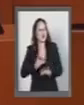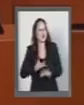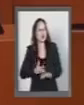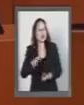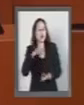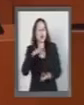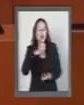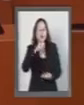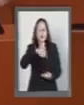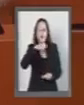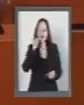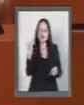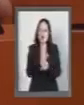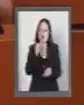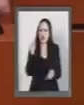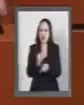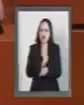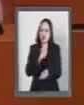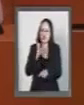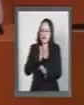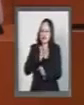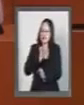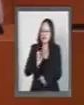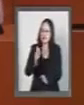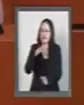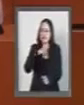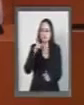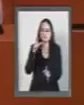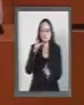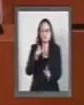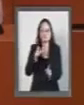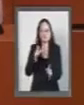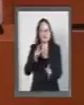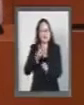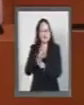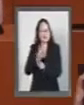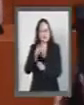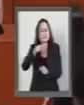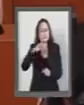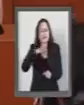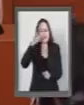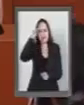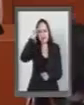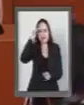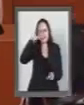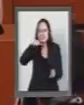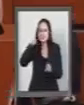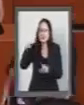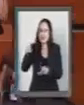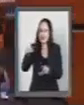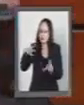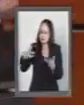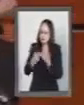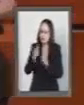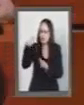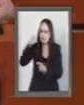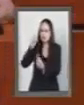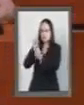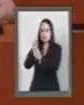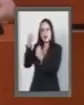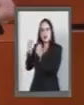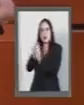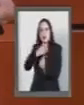Mercedes, guaruras, choferes, y ahora está modificando su veto,